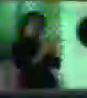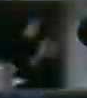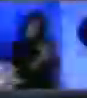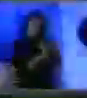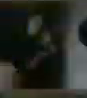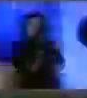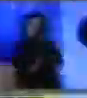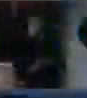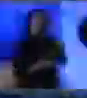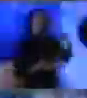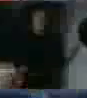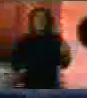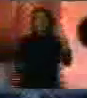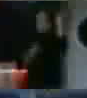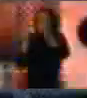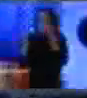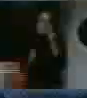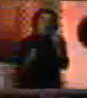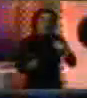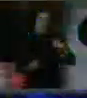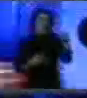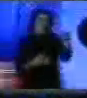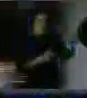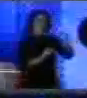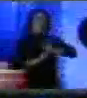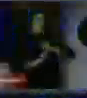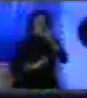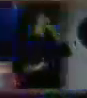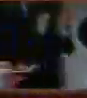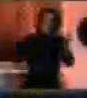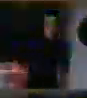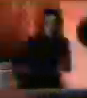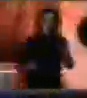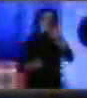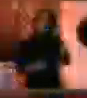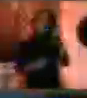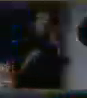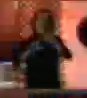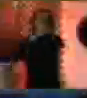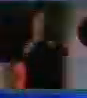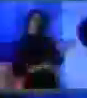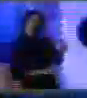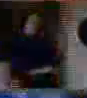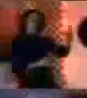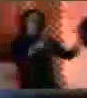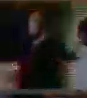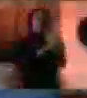que nos han metido en esa maldita mierda que tiene de nombre guerra. No es una misión de